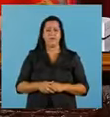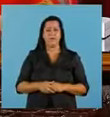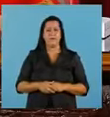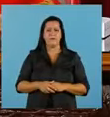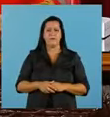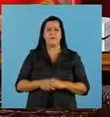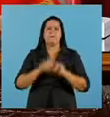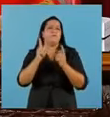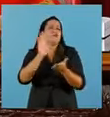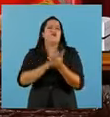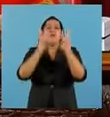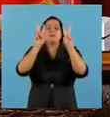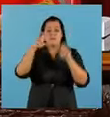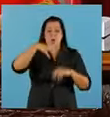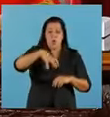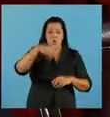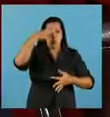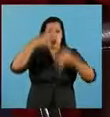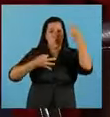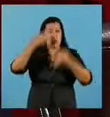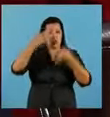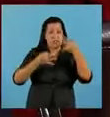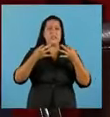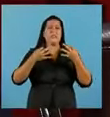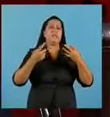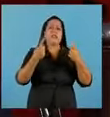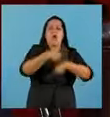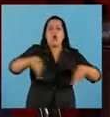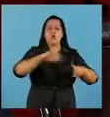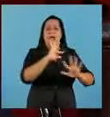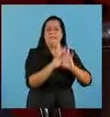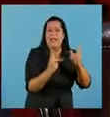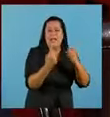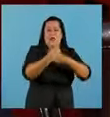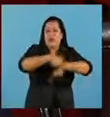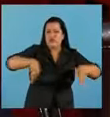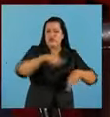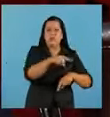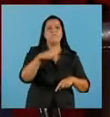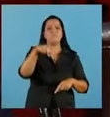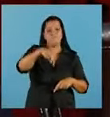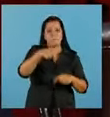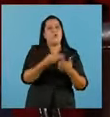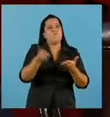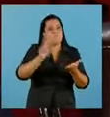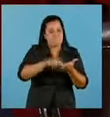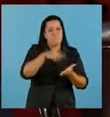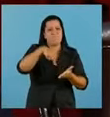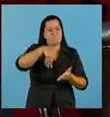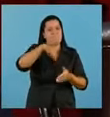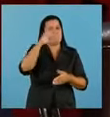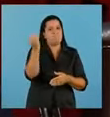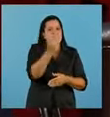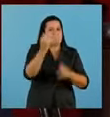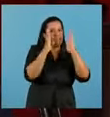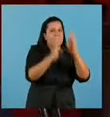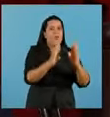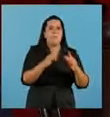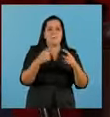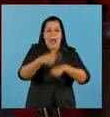En el ámbito de la justicia contencioso-administrativo de la capital federal, resulta otro área clave para resguardar los